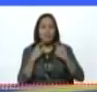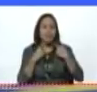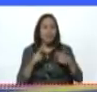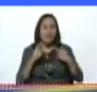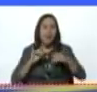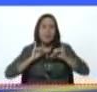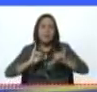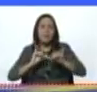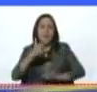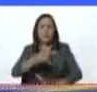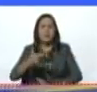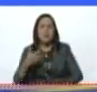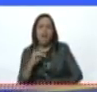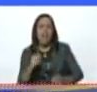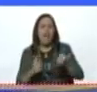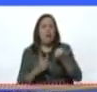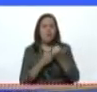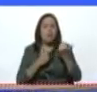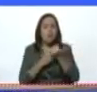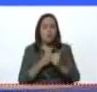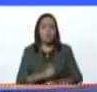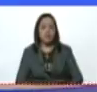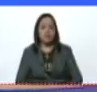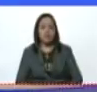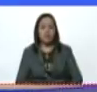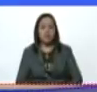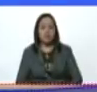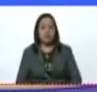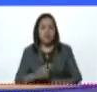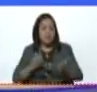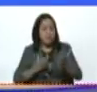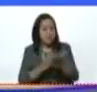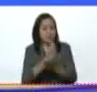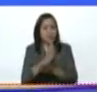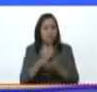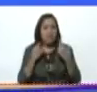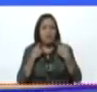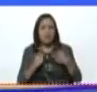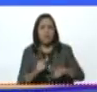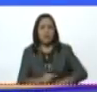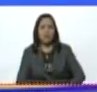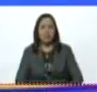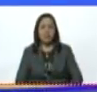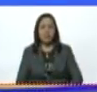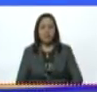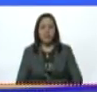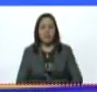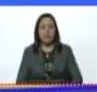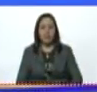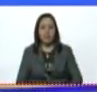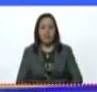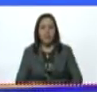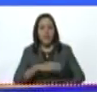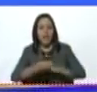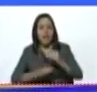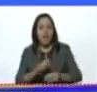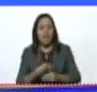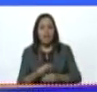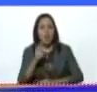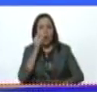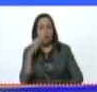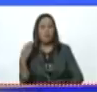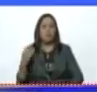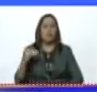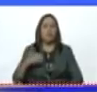mismos asesores que tienes te están llevando al fracaso al ponerte al pelele, al títere, al